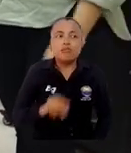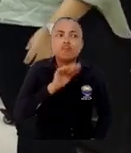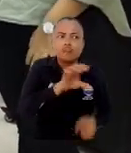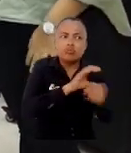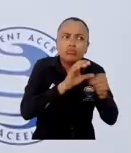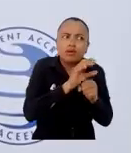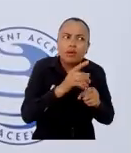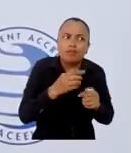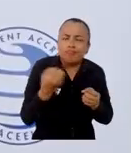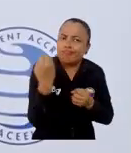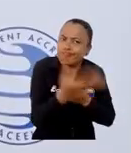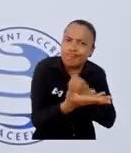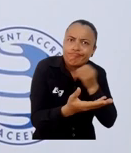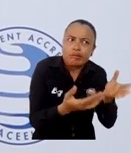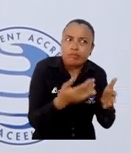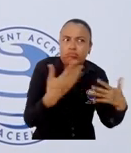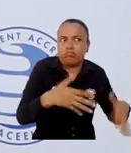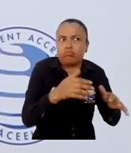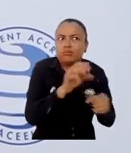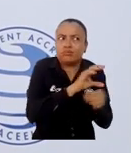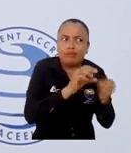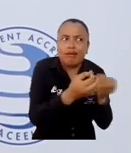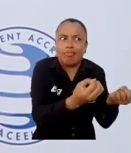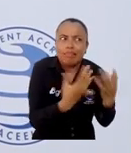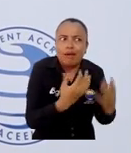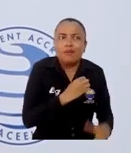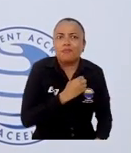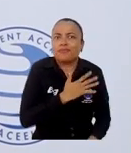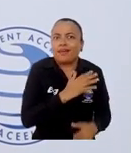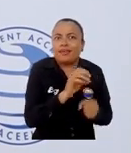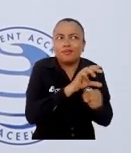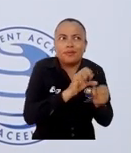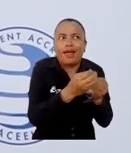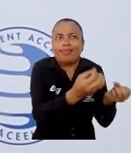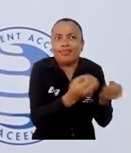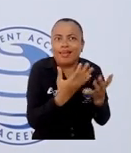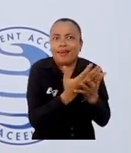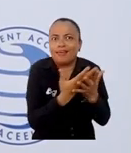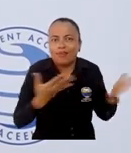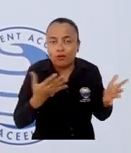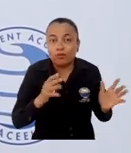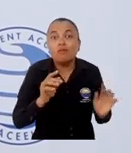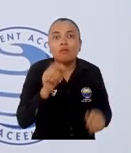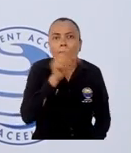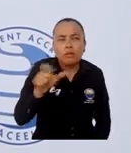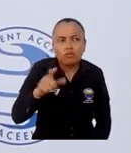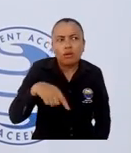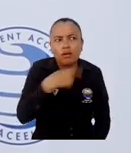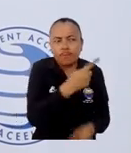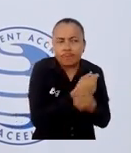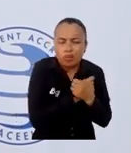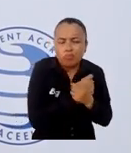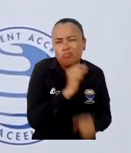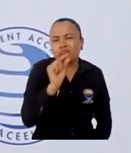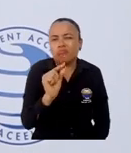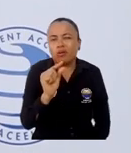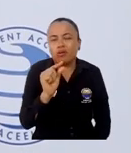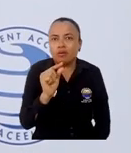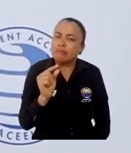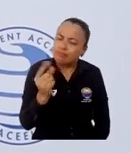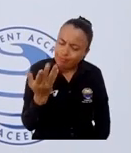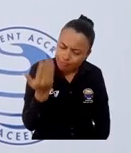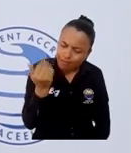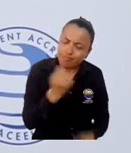Esta ciudad es una ciudad que merece todo lo mejor, porque esta ciudad es una ciudad de oportunidades. Es una ciudad que la gente la quiere poco, pero debería quererla